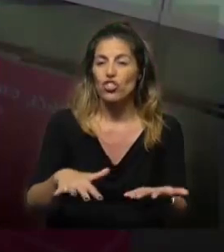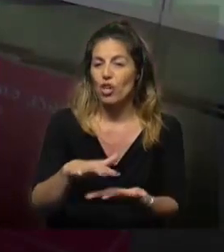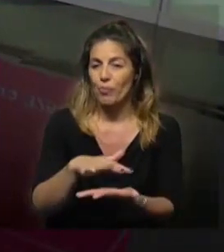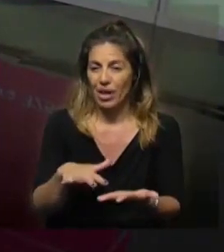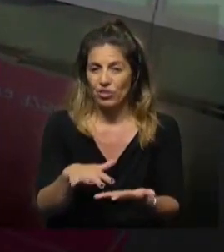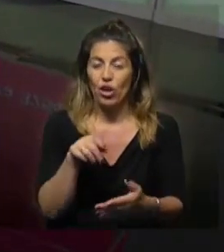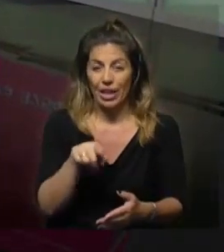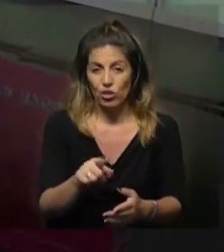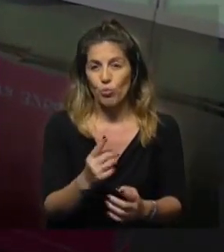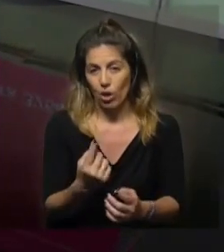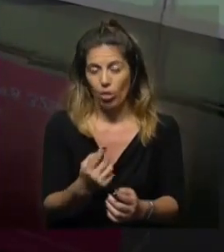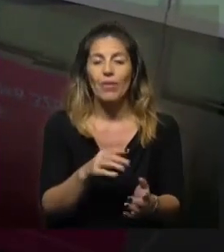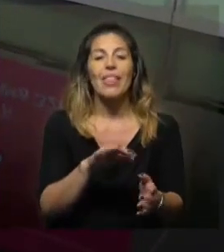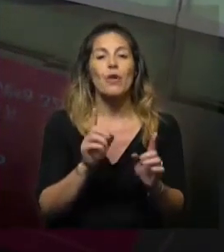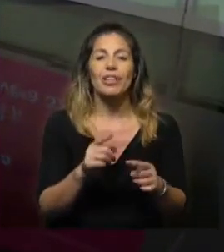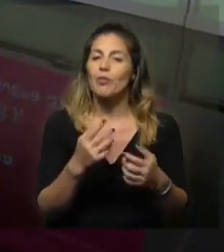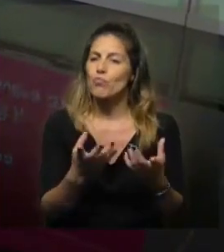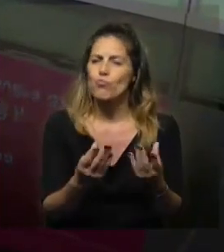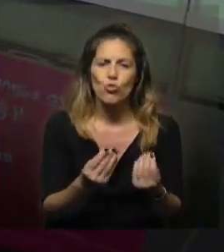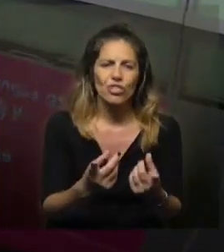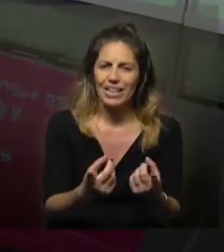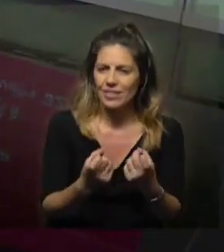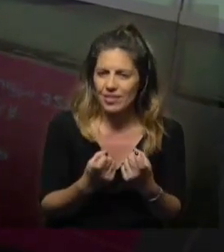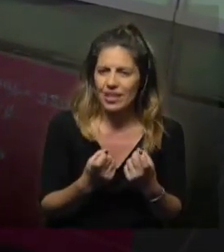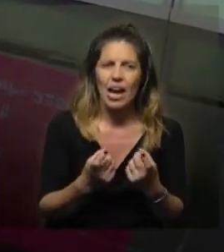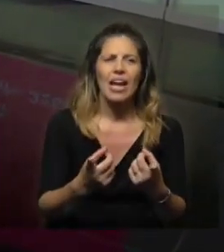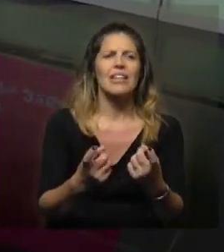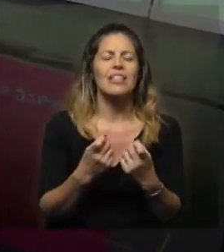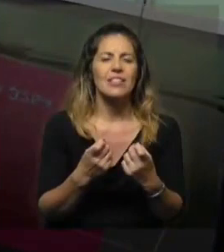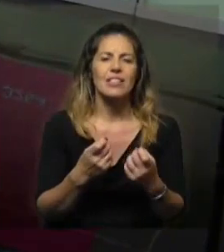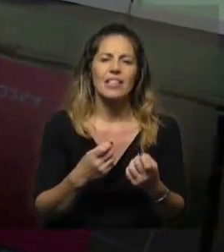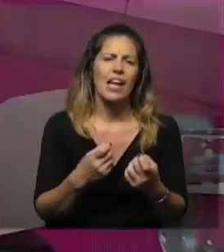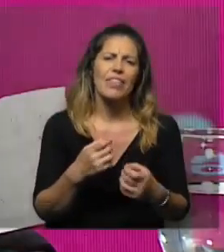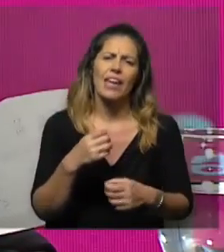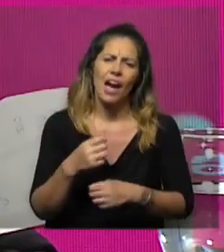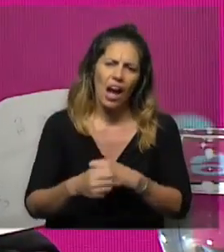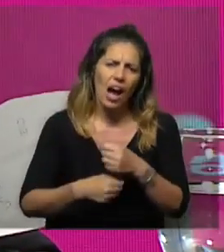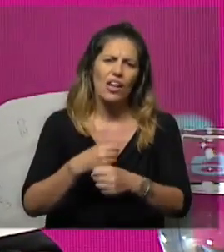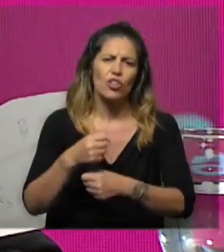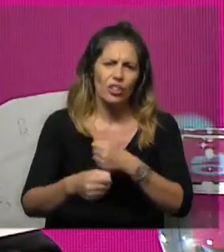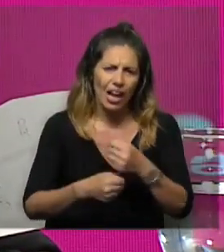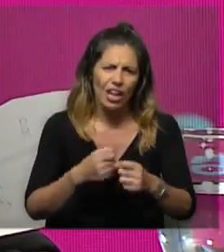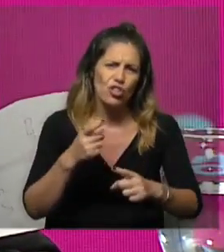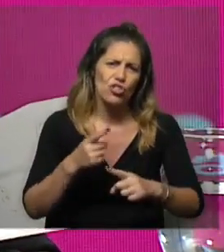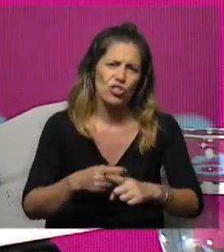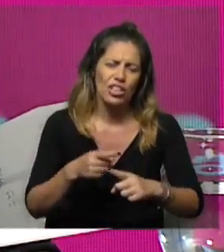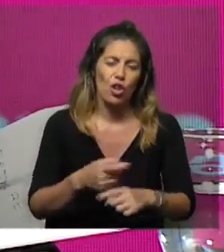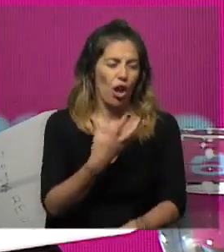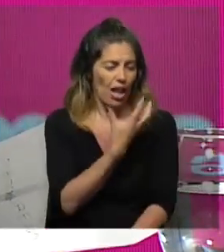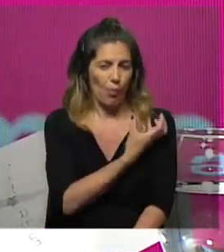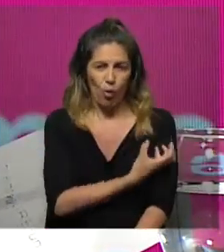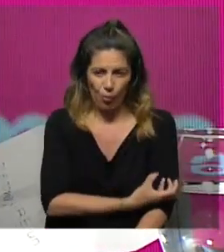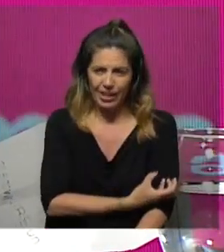eso por un lado después Bueno hay mucha necesidad es una necesidad que tiene un acumulado de siglos no O sea la pobreza que es algo que